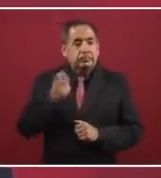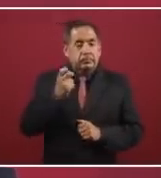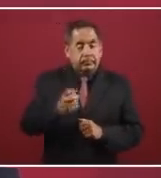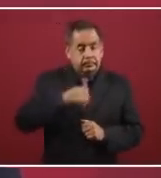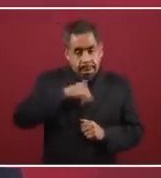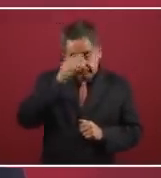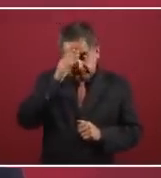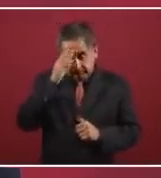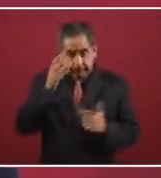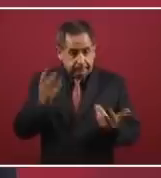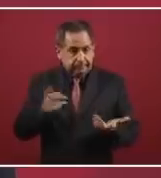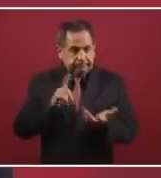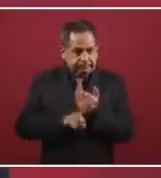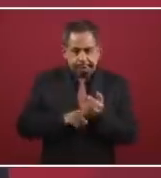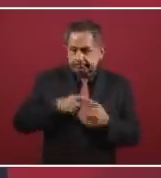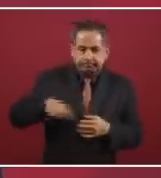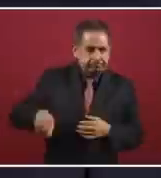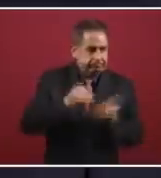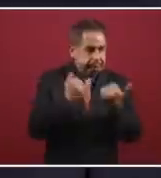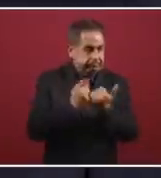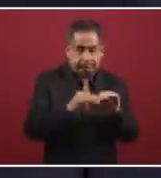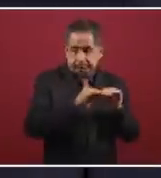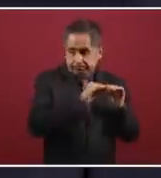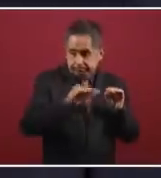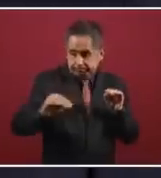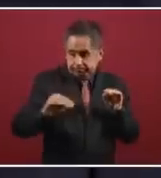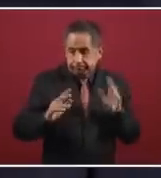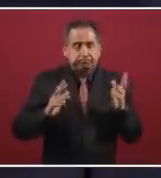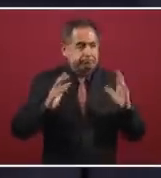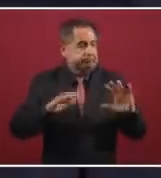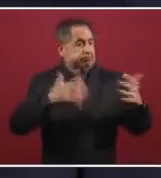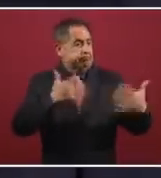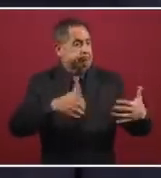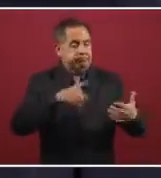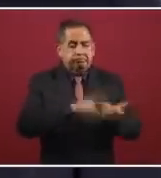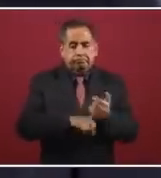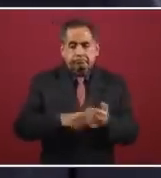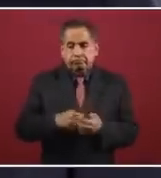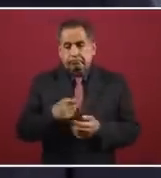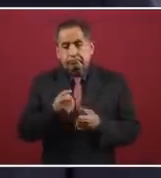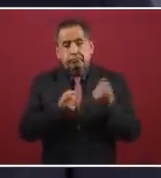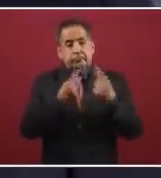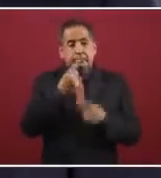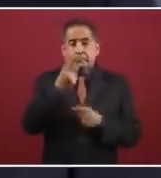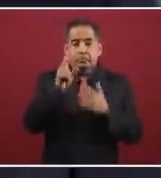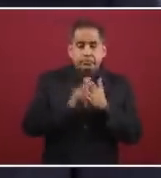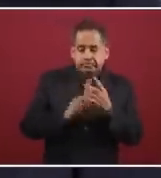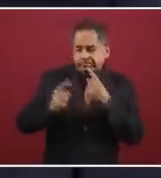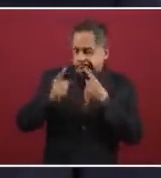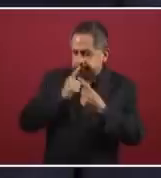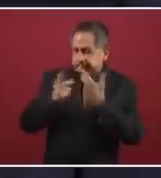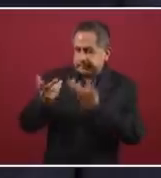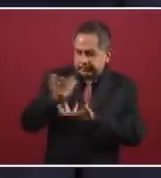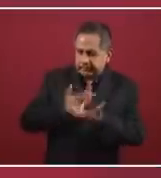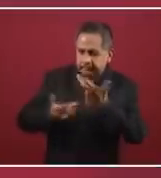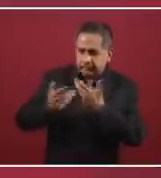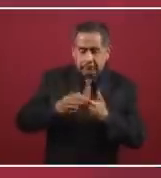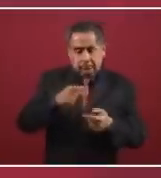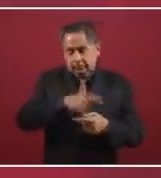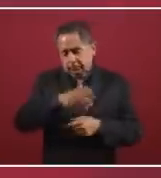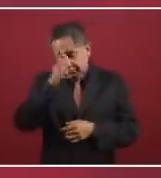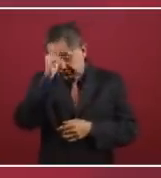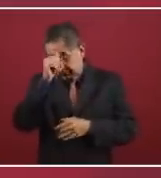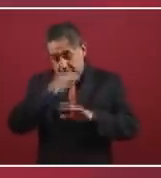eso es por lo cual las compañías duraron 2 meses dialogando. Este es un acuerdo